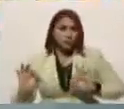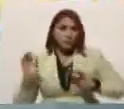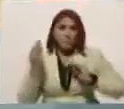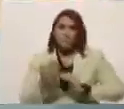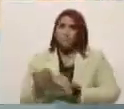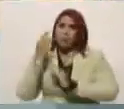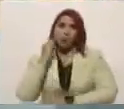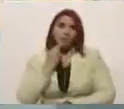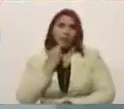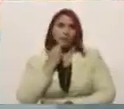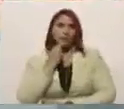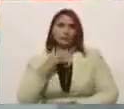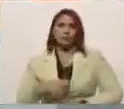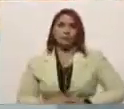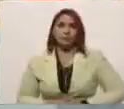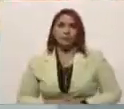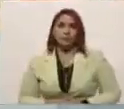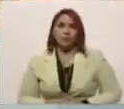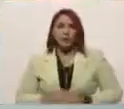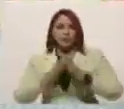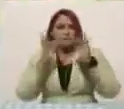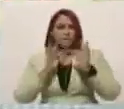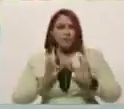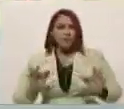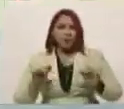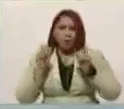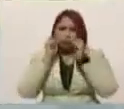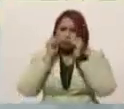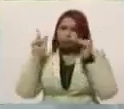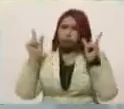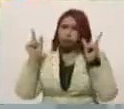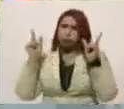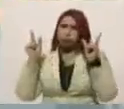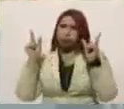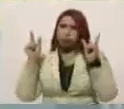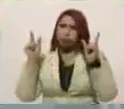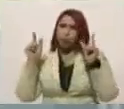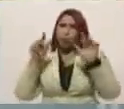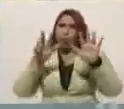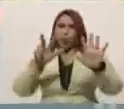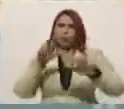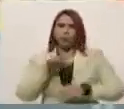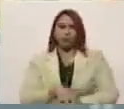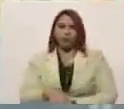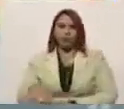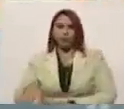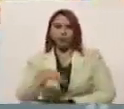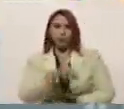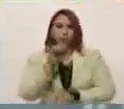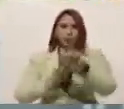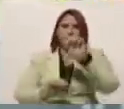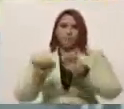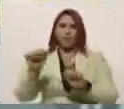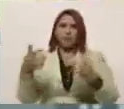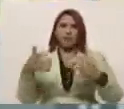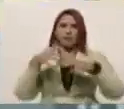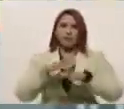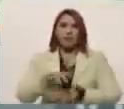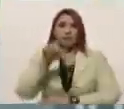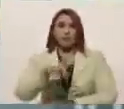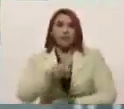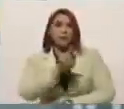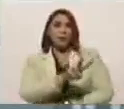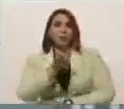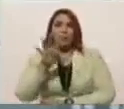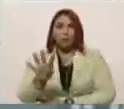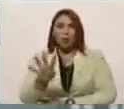escudo bolivariano de manera sorpresiva en las 8 regiones de defensa integral y en las